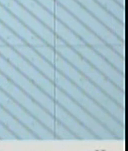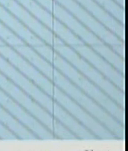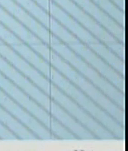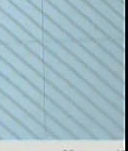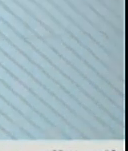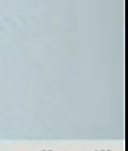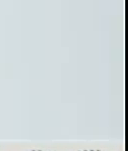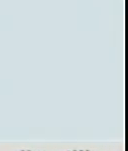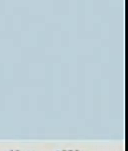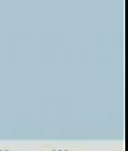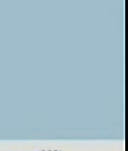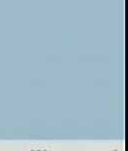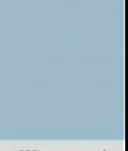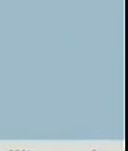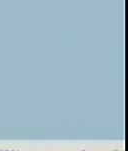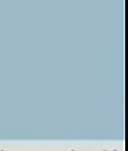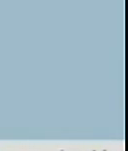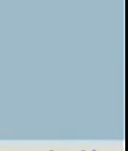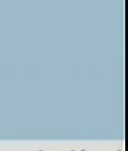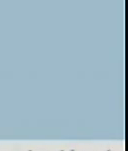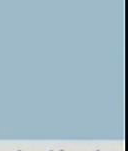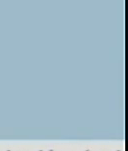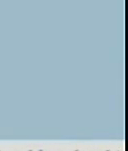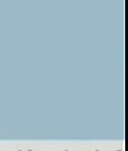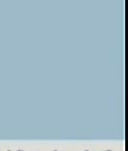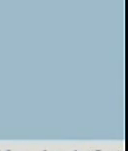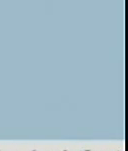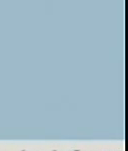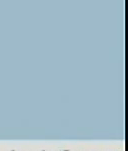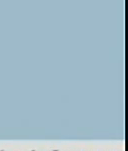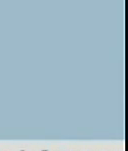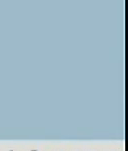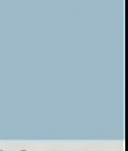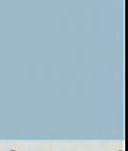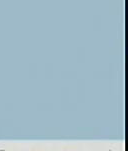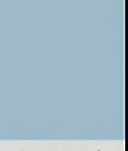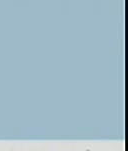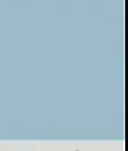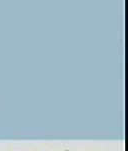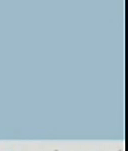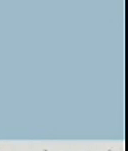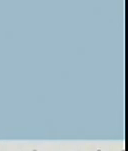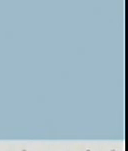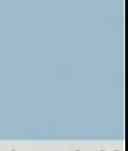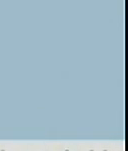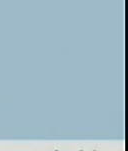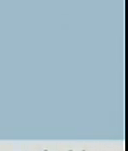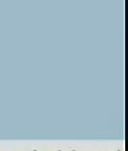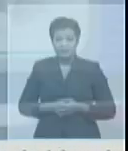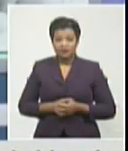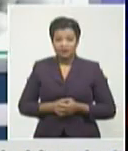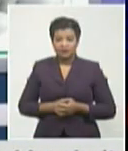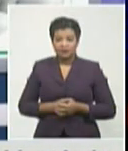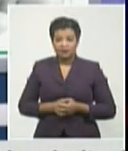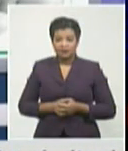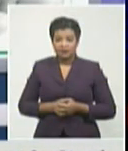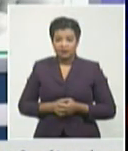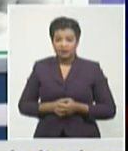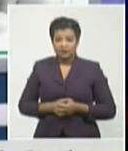rodean cuidarnos amarnos vivir aportar con una nueva sonrisa